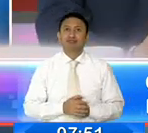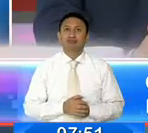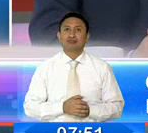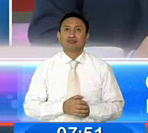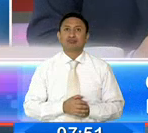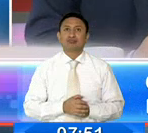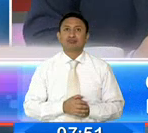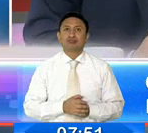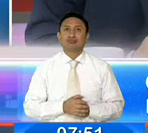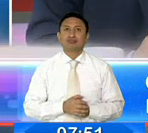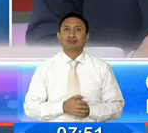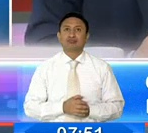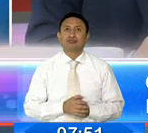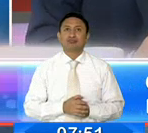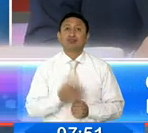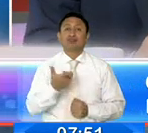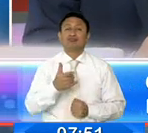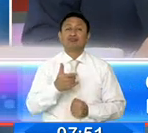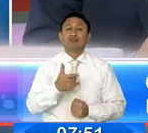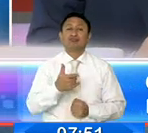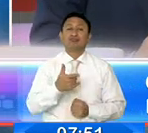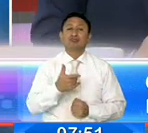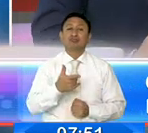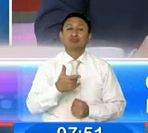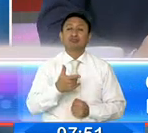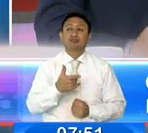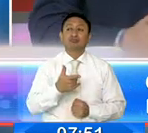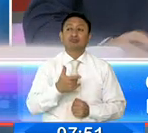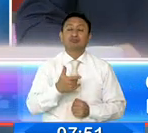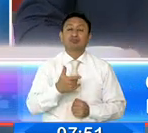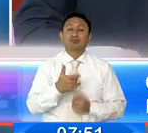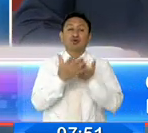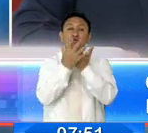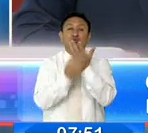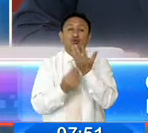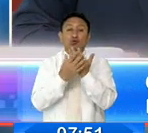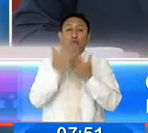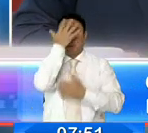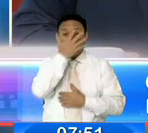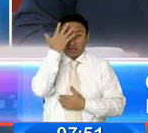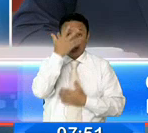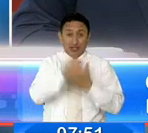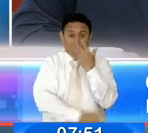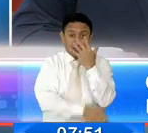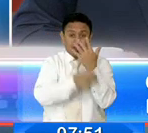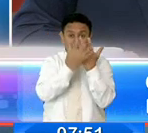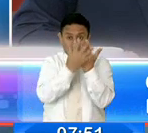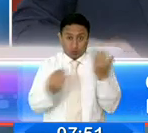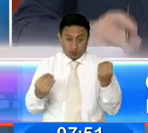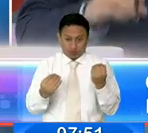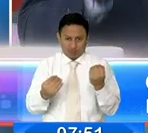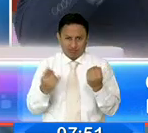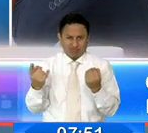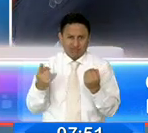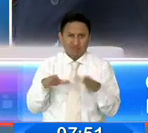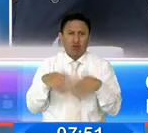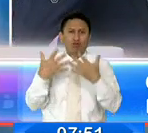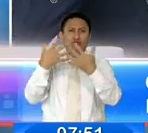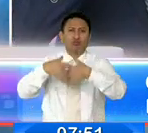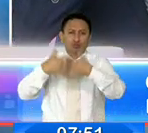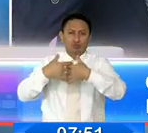consumiendo. ¿en qué condiciones está actualmente esta refinería? ¿Cómo está esto? Muy bien, este proceso de